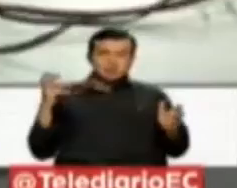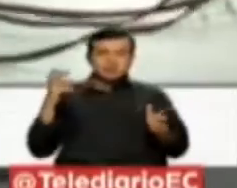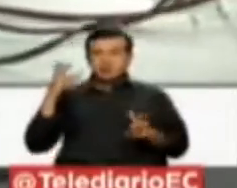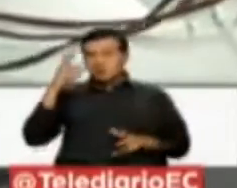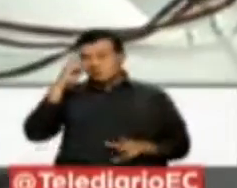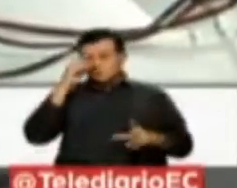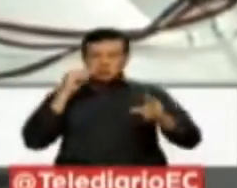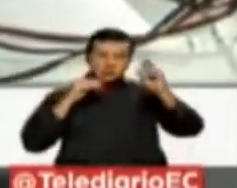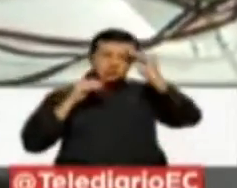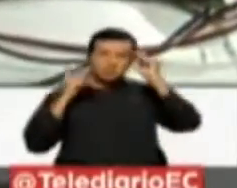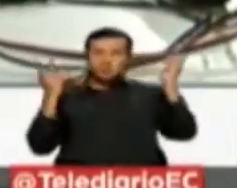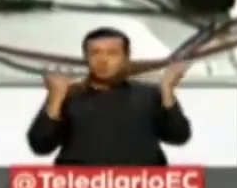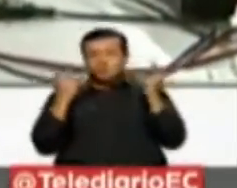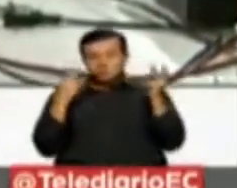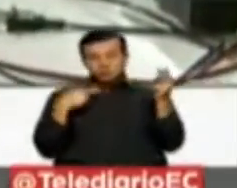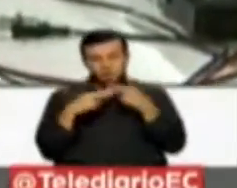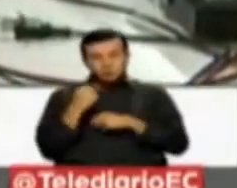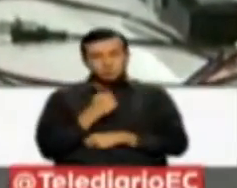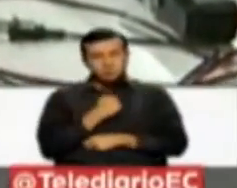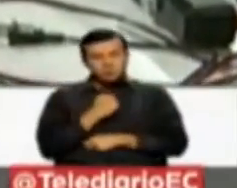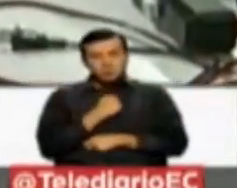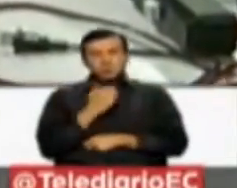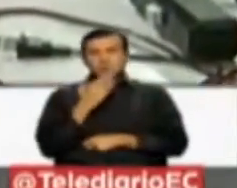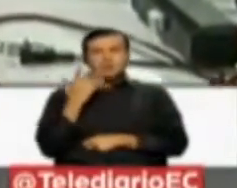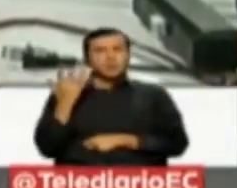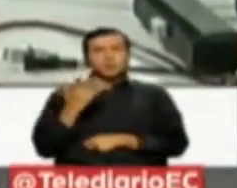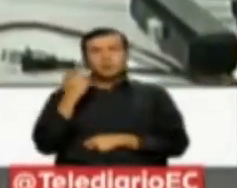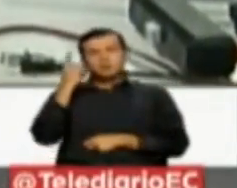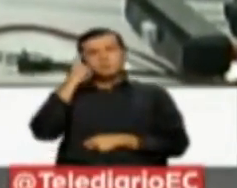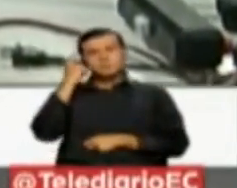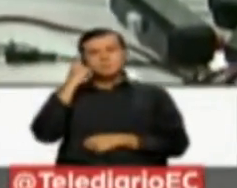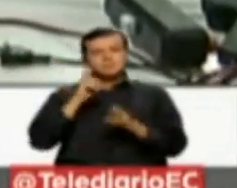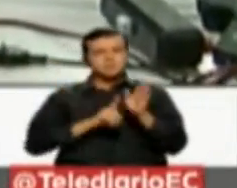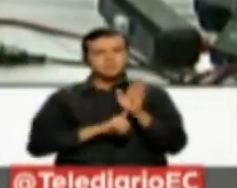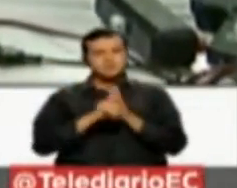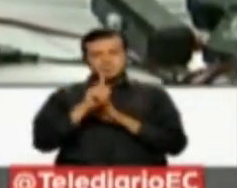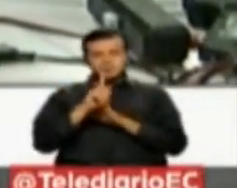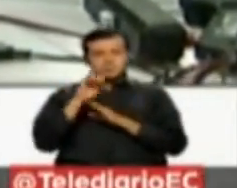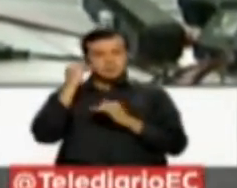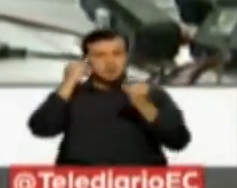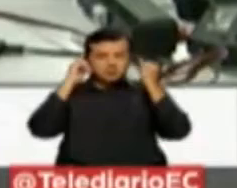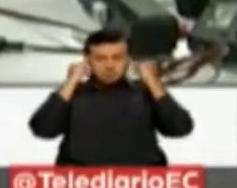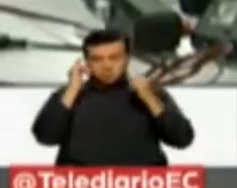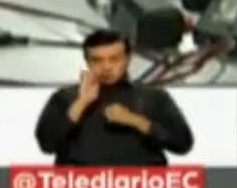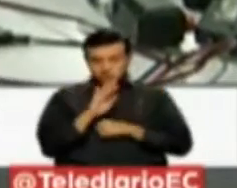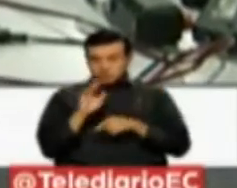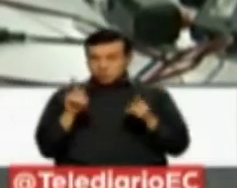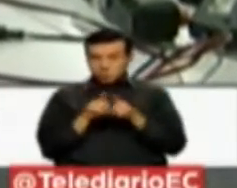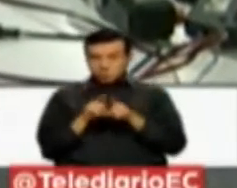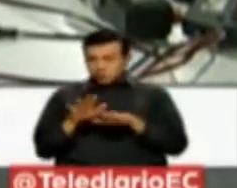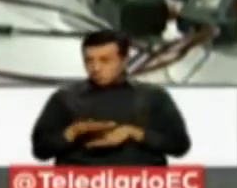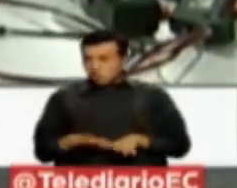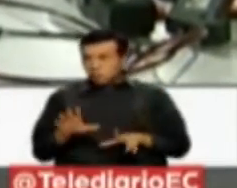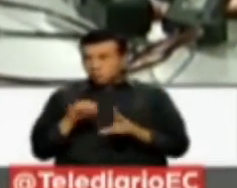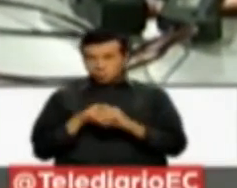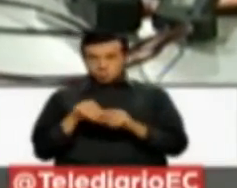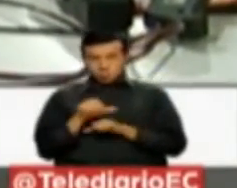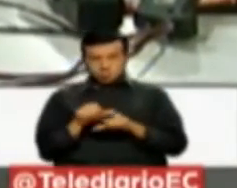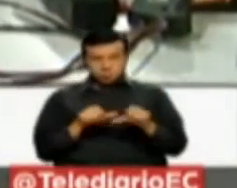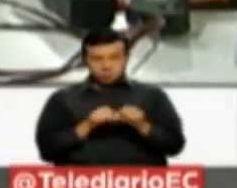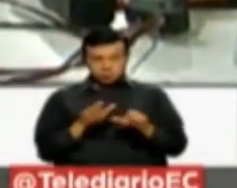saber cómo emprender, cómo realizar ese desarrollo de sus ideas, acá también van a poder encontrar esa